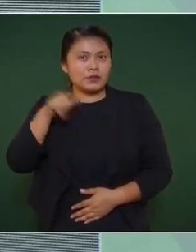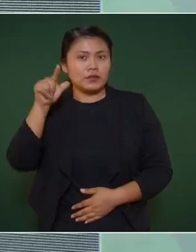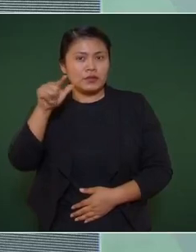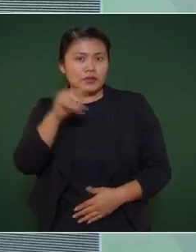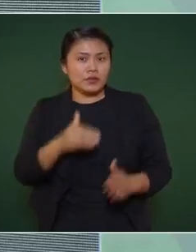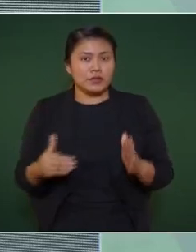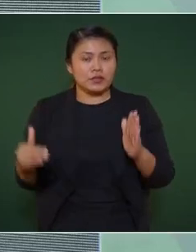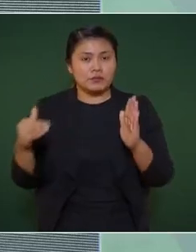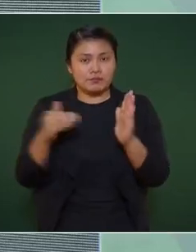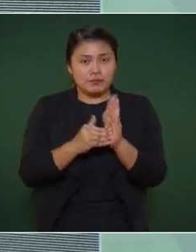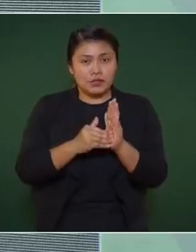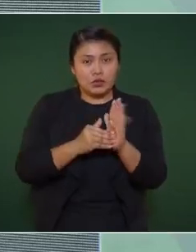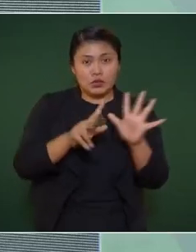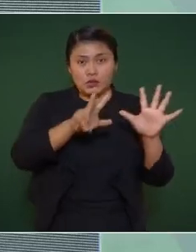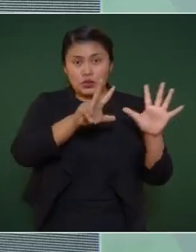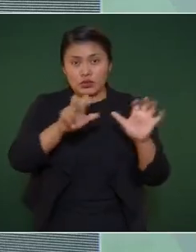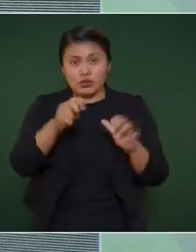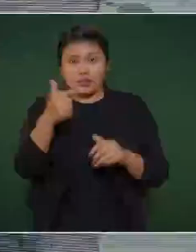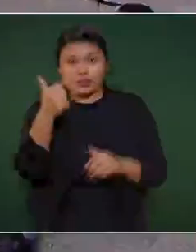17,807 escuelas